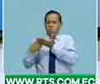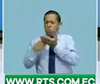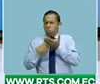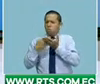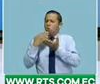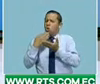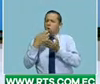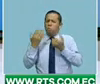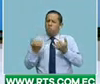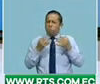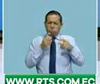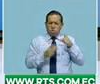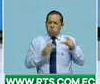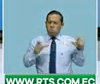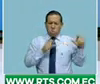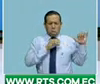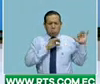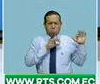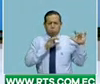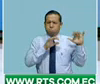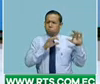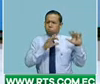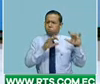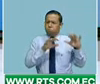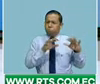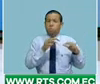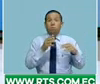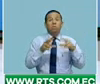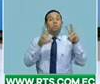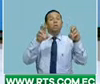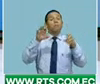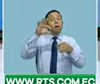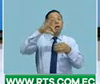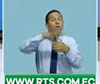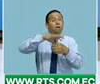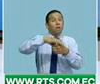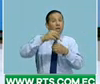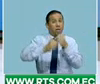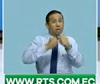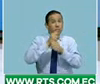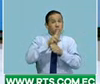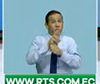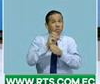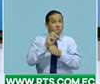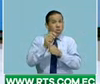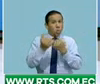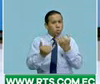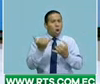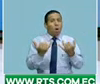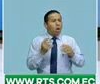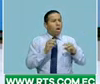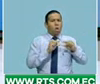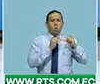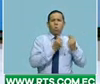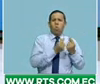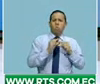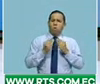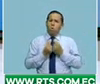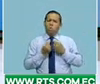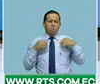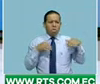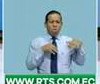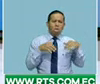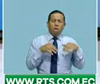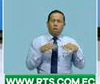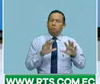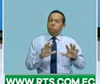registrando aglomeraciones con motivo de los comicios del 2021. La herramienta distanciados utilizada para la reapertura de playas será aplicada